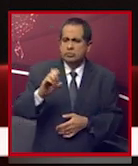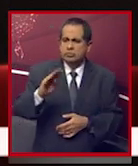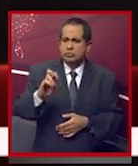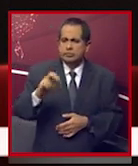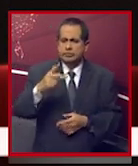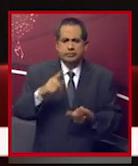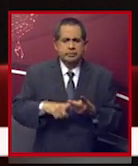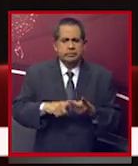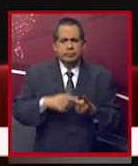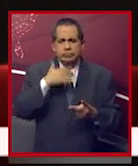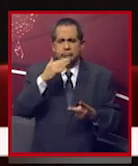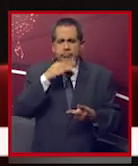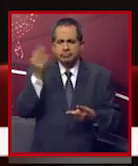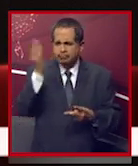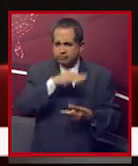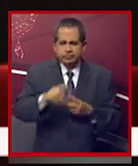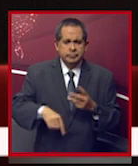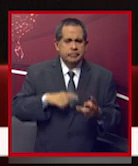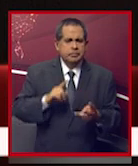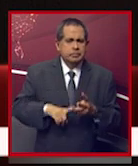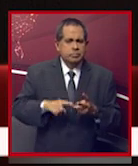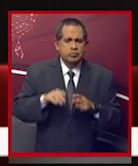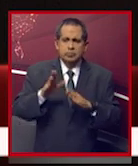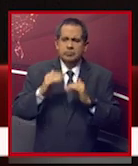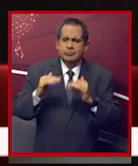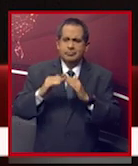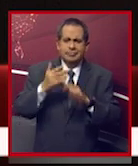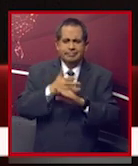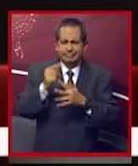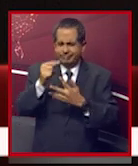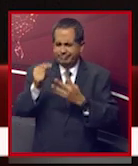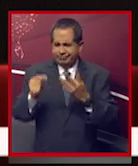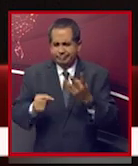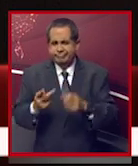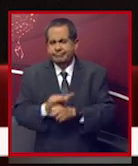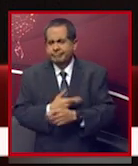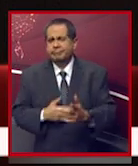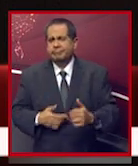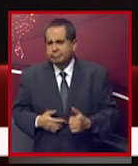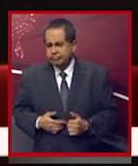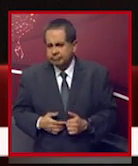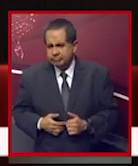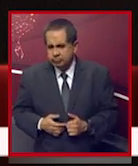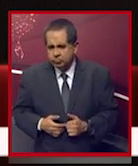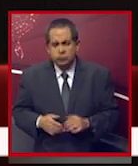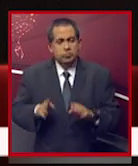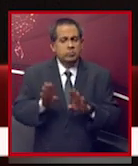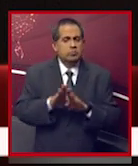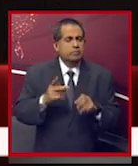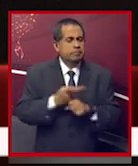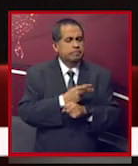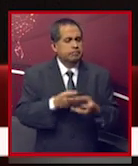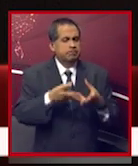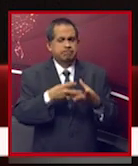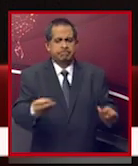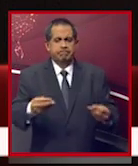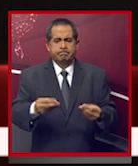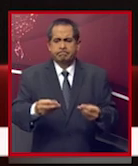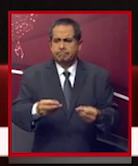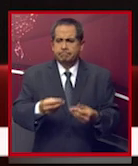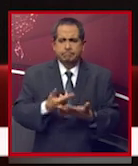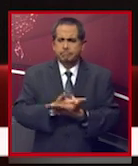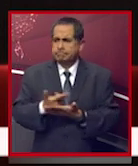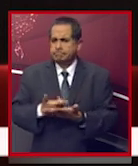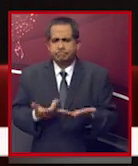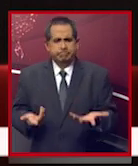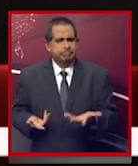con la estafa maestra, con las dudas de la Casa Blanca? ¿O cómo vamos a contar a las personas desaparecidas o